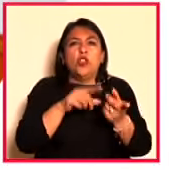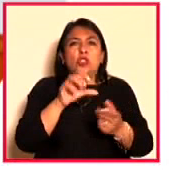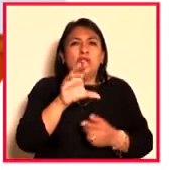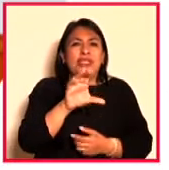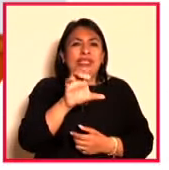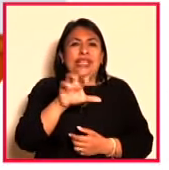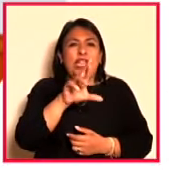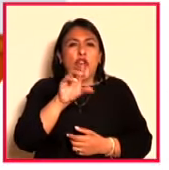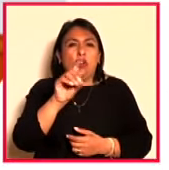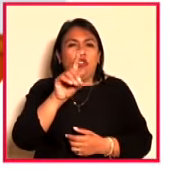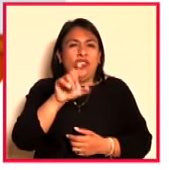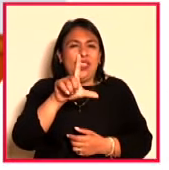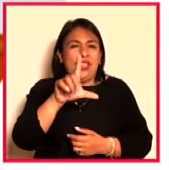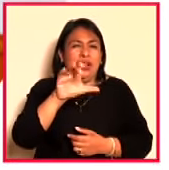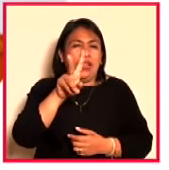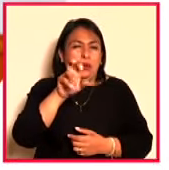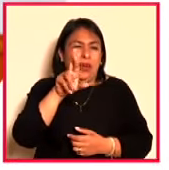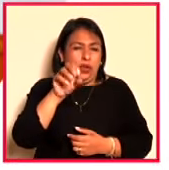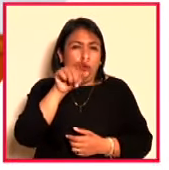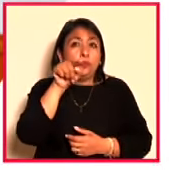lugar